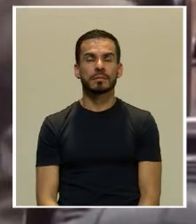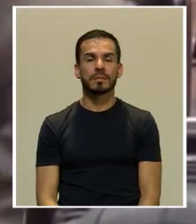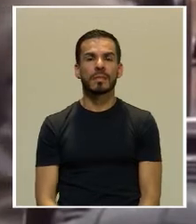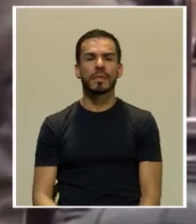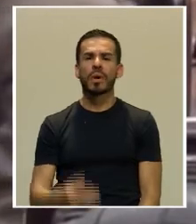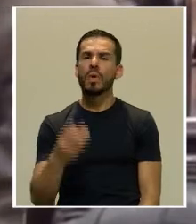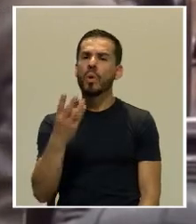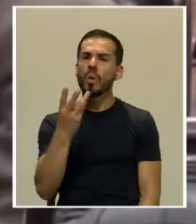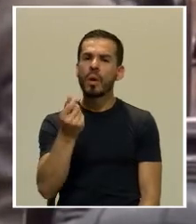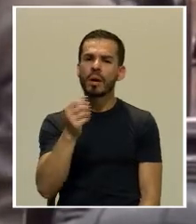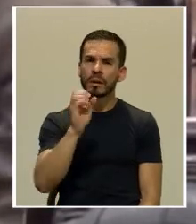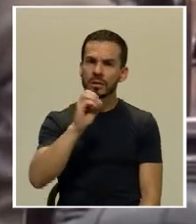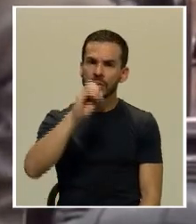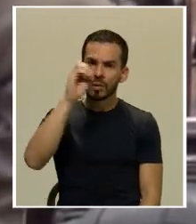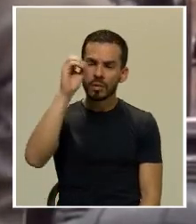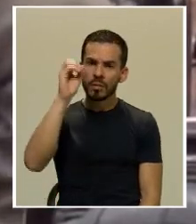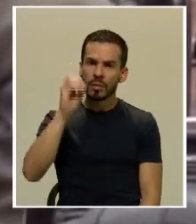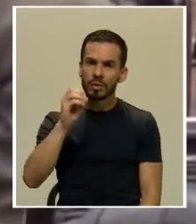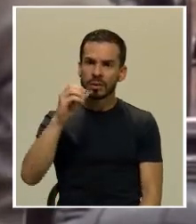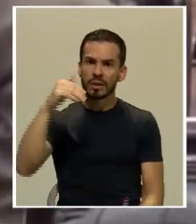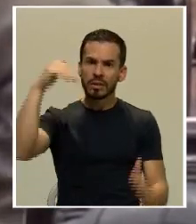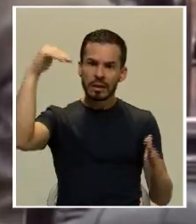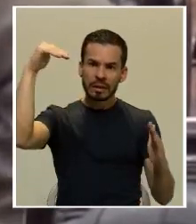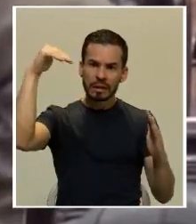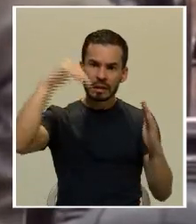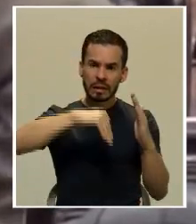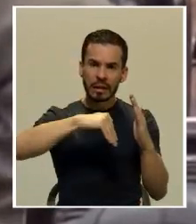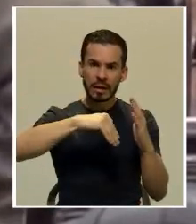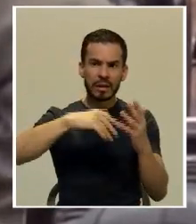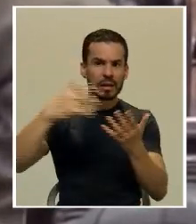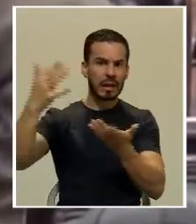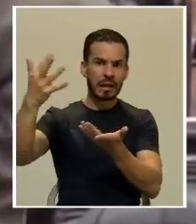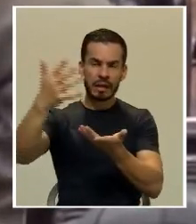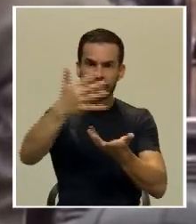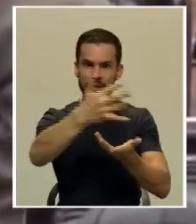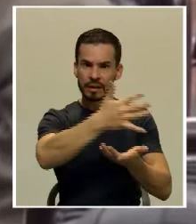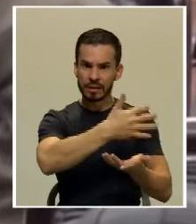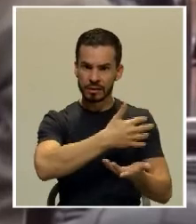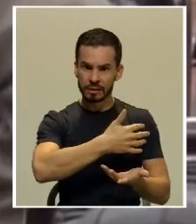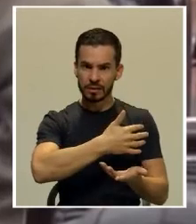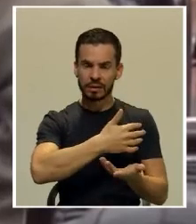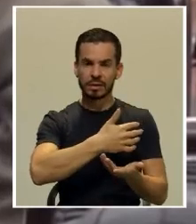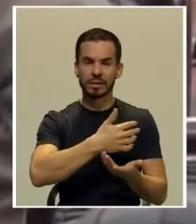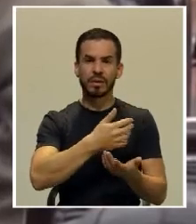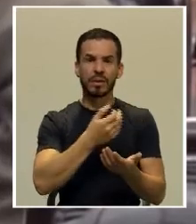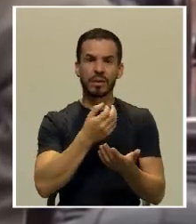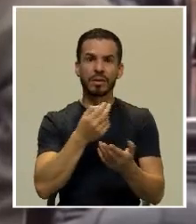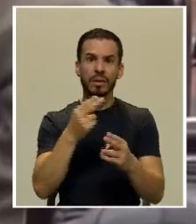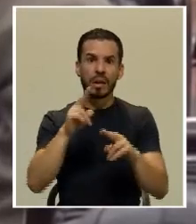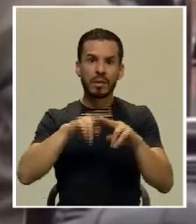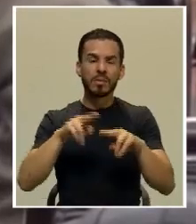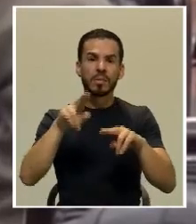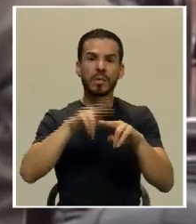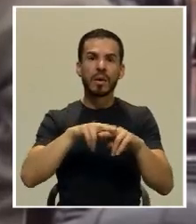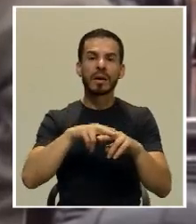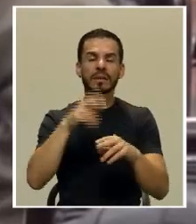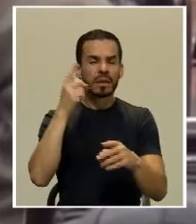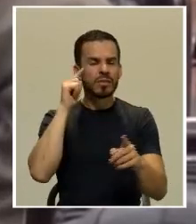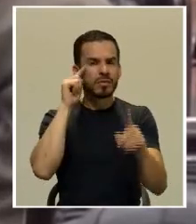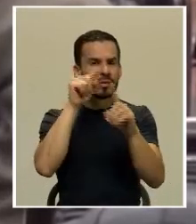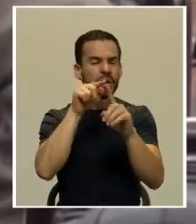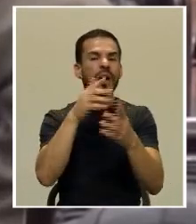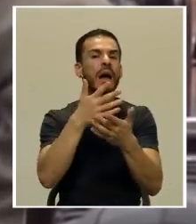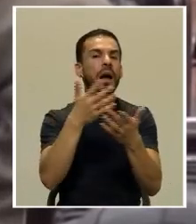¿qué porcentaje de la caída en la recaudación se debe a las